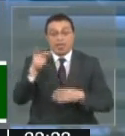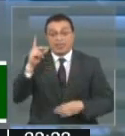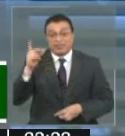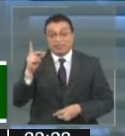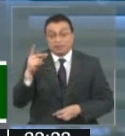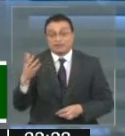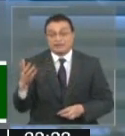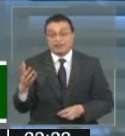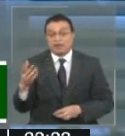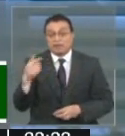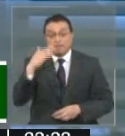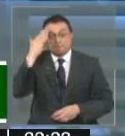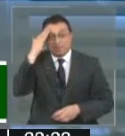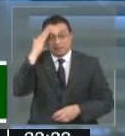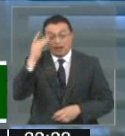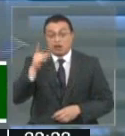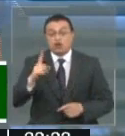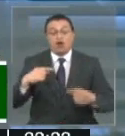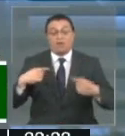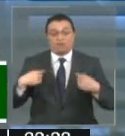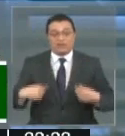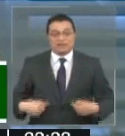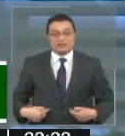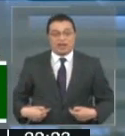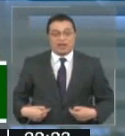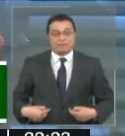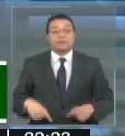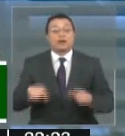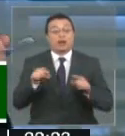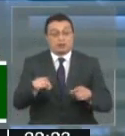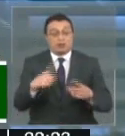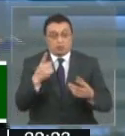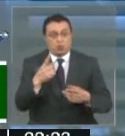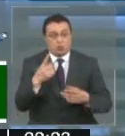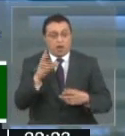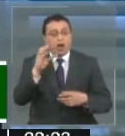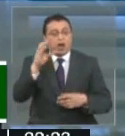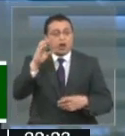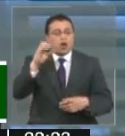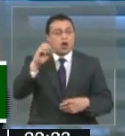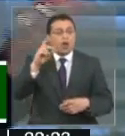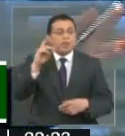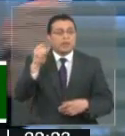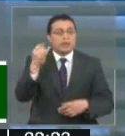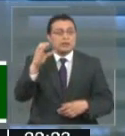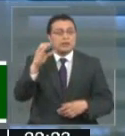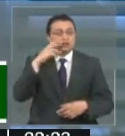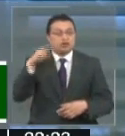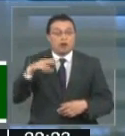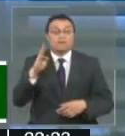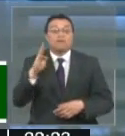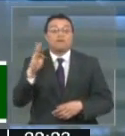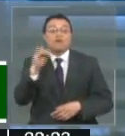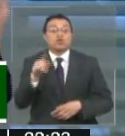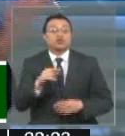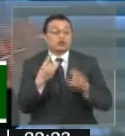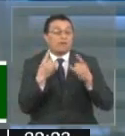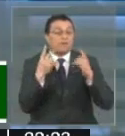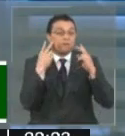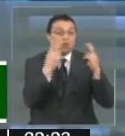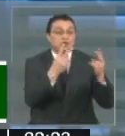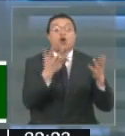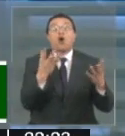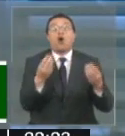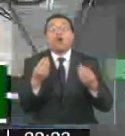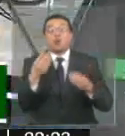discapacidad mental, pero no física, porque efectivamente tenemos una condición del bus, por ejemplo, como trasladamos, son grupos de